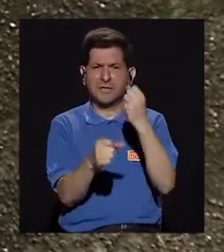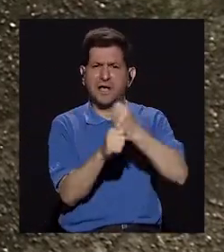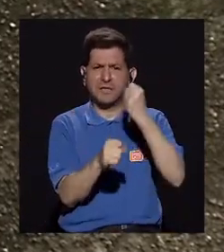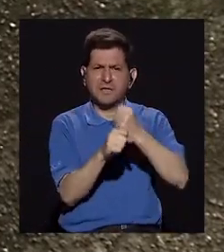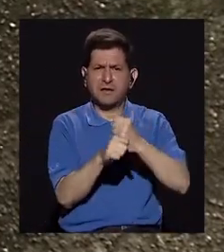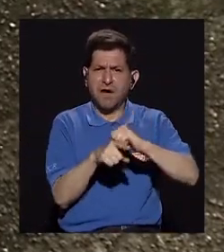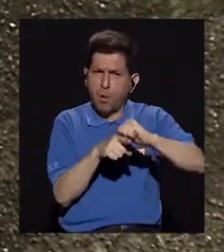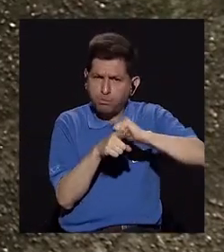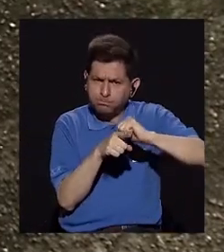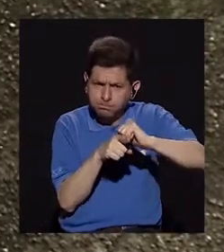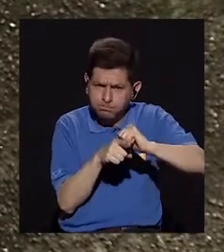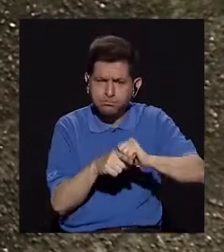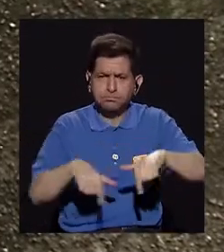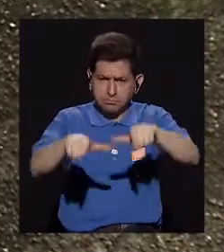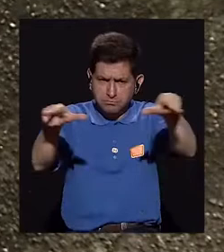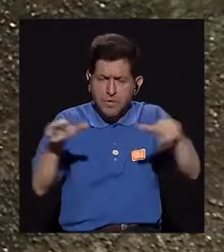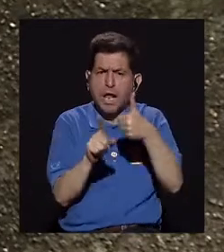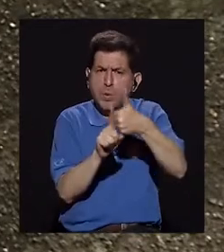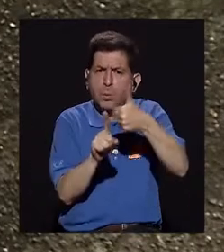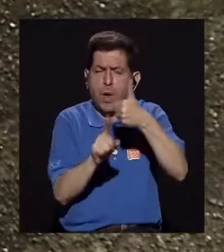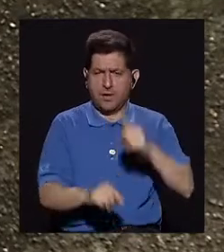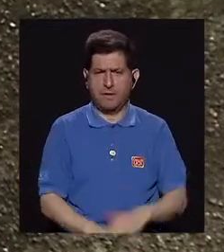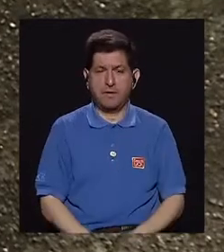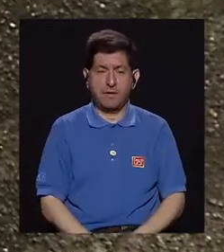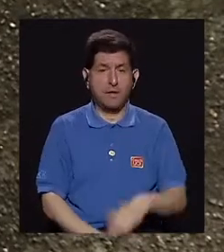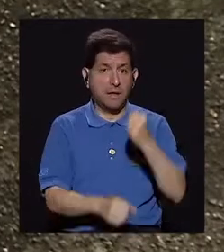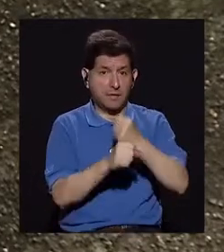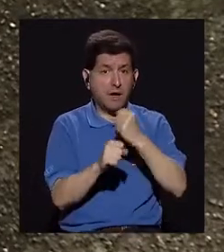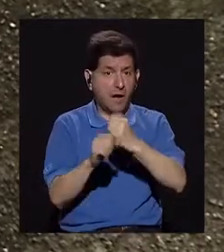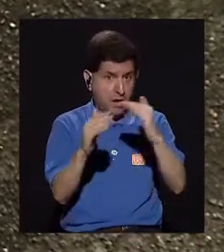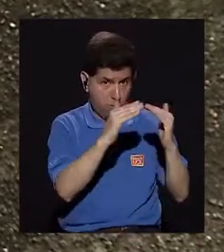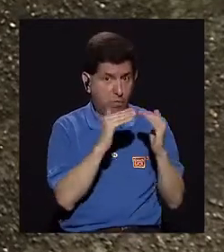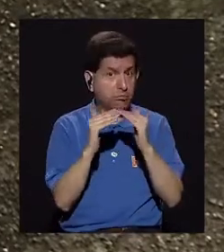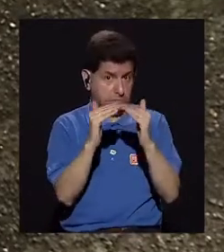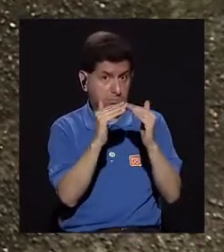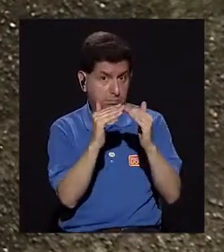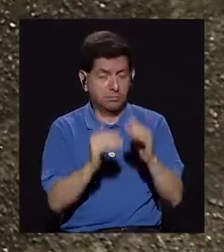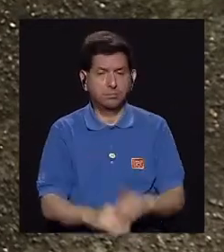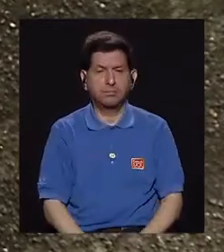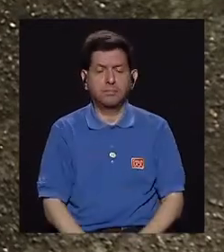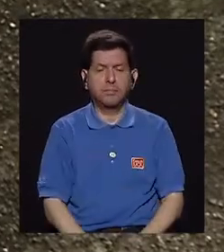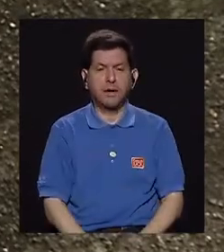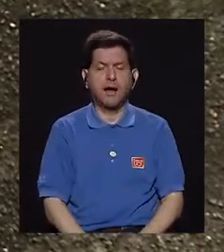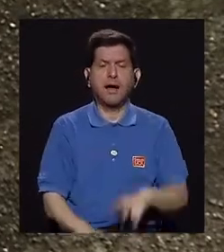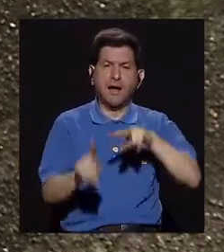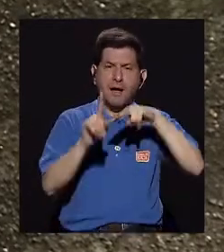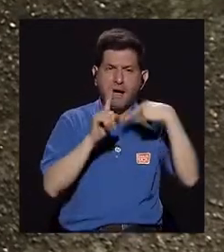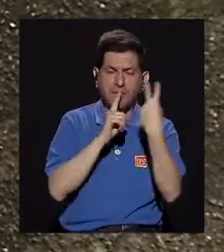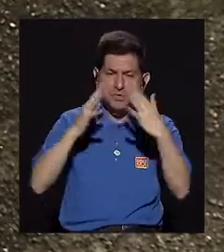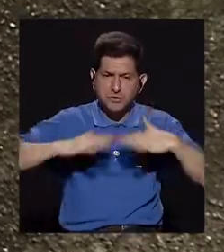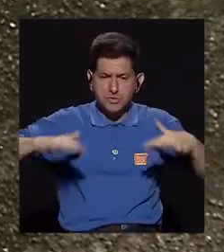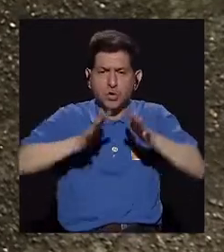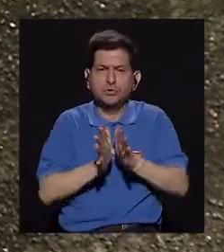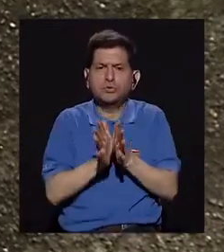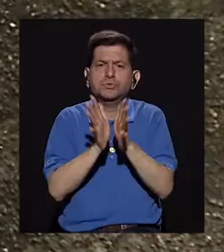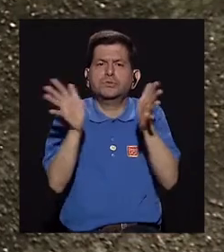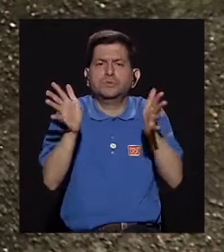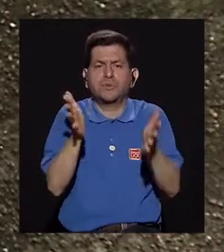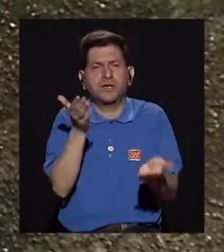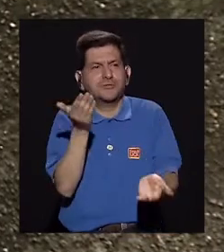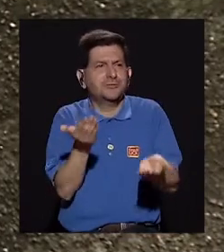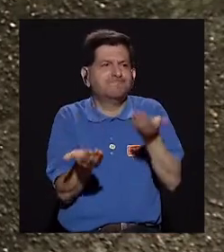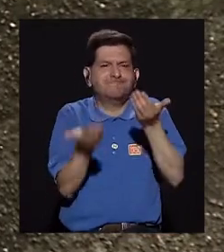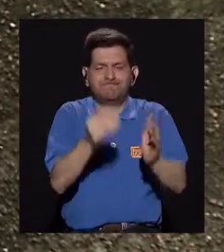pero de trabajo práctico, de trabajo en el campo, ¿verdad? Y trabajo en comunidad. Porque como tenemos esta visión de los espacios